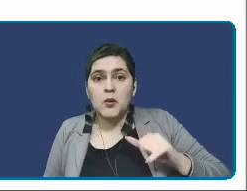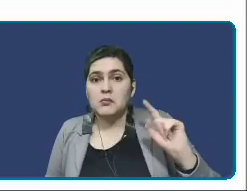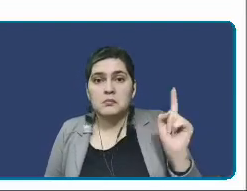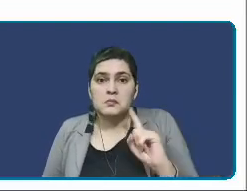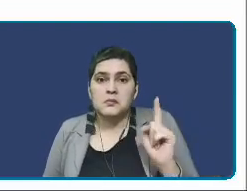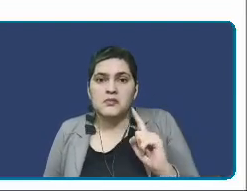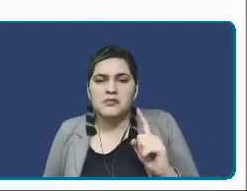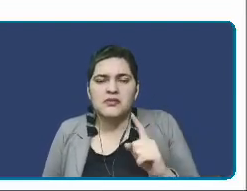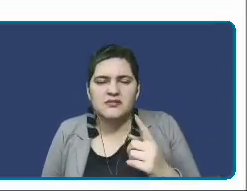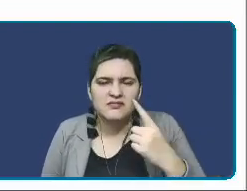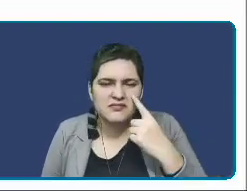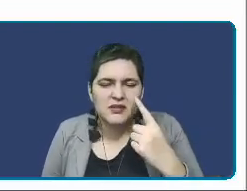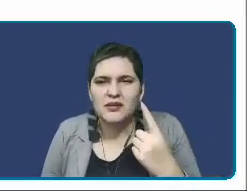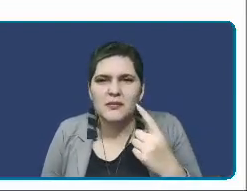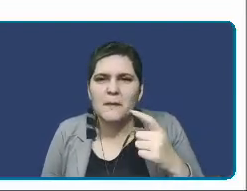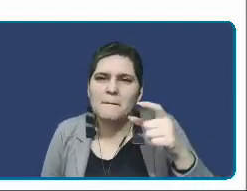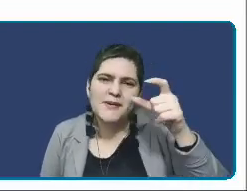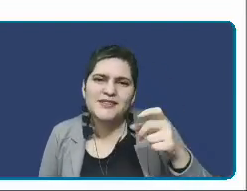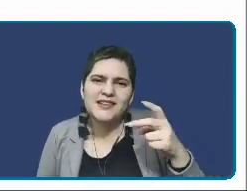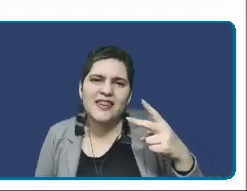base biológica, porque puedo tener